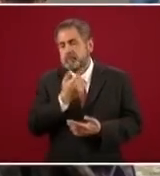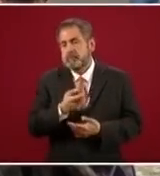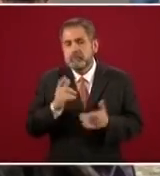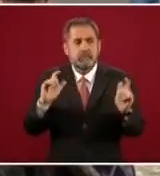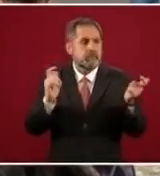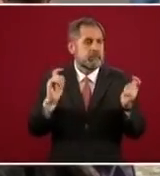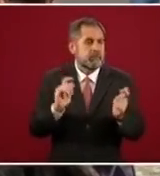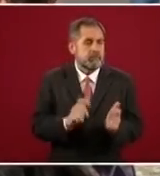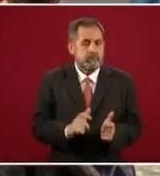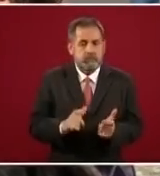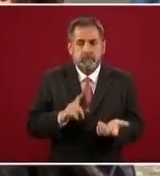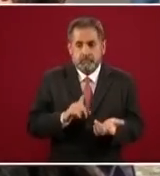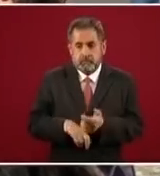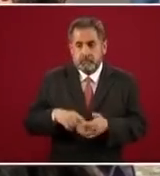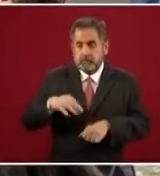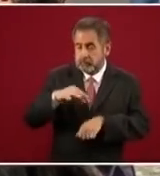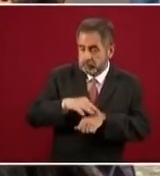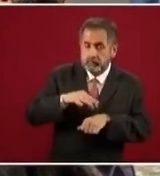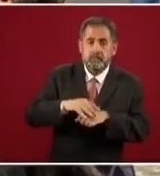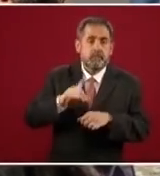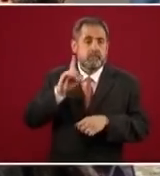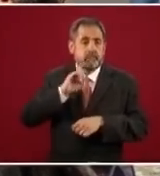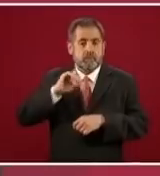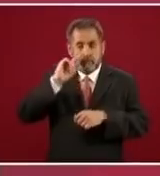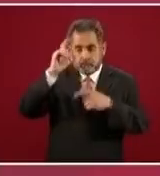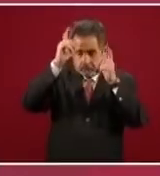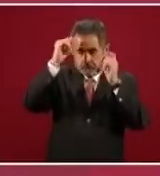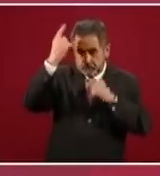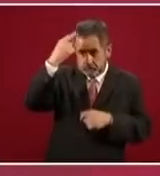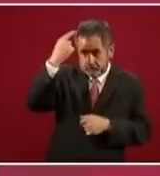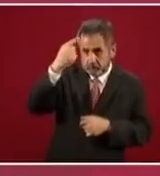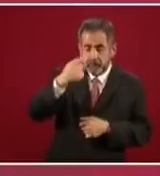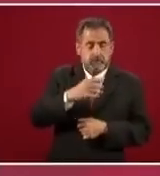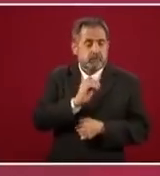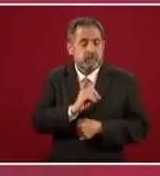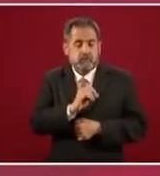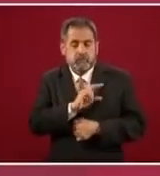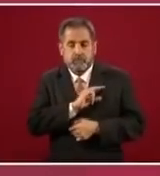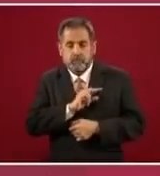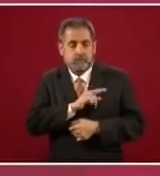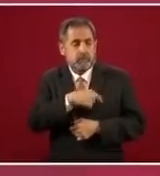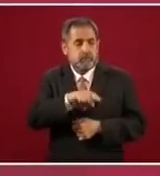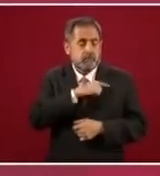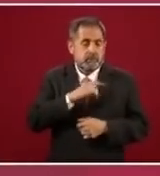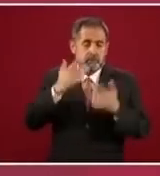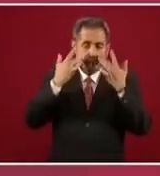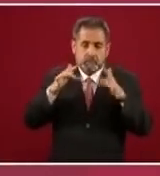el personal, me refiero a médicos y enfermeras, el personal especializado, empieza a jubilarse,